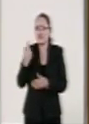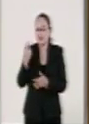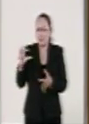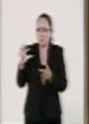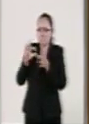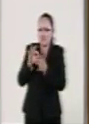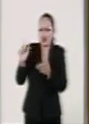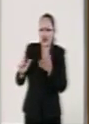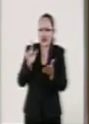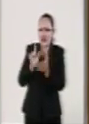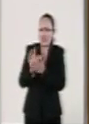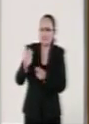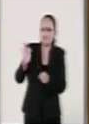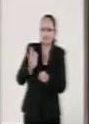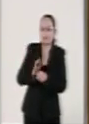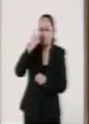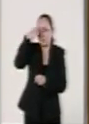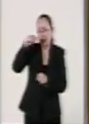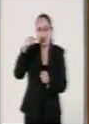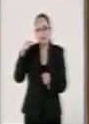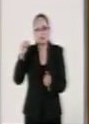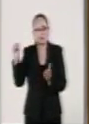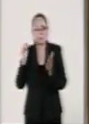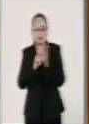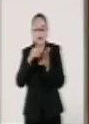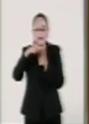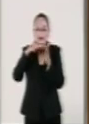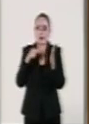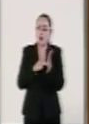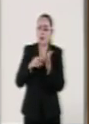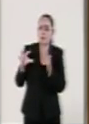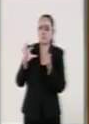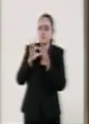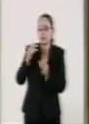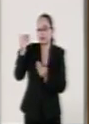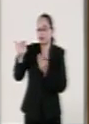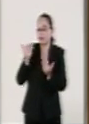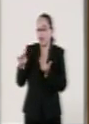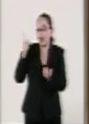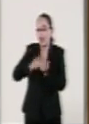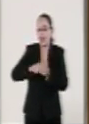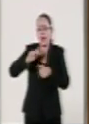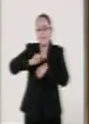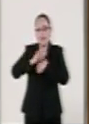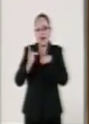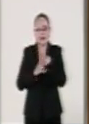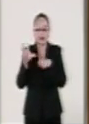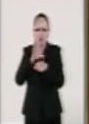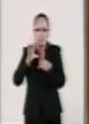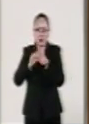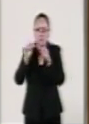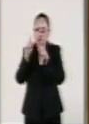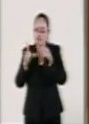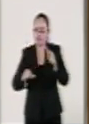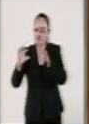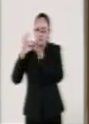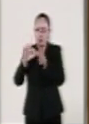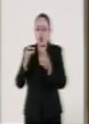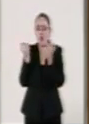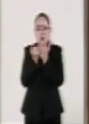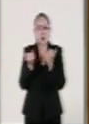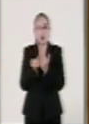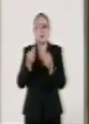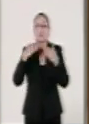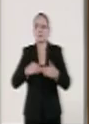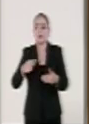legislativo basado en una normatividad homóloga para la República. Lo que estamos ciertos puede